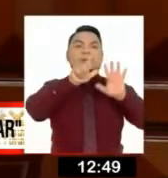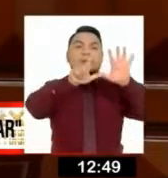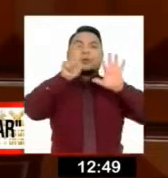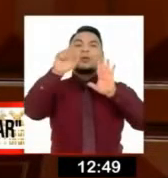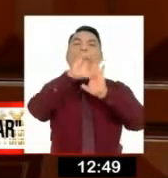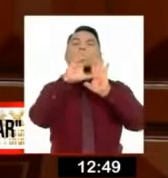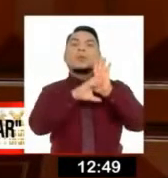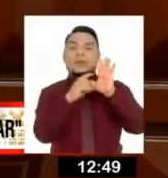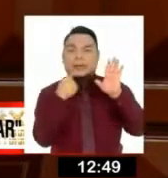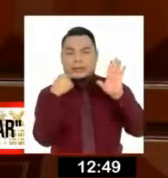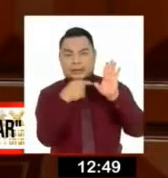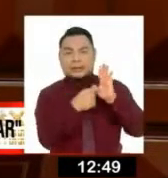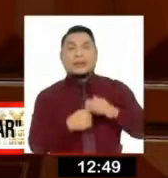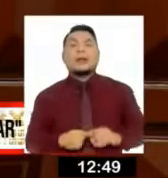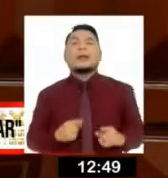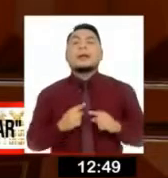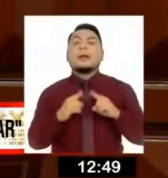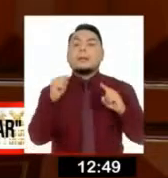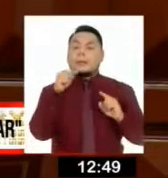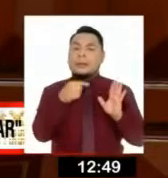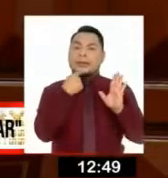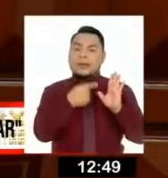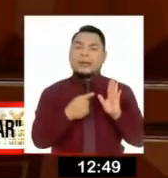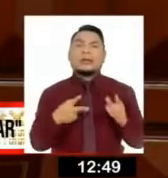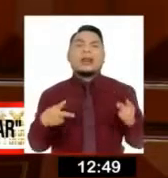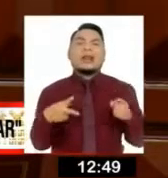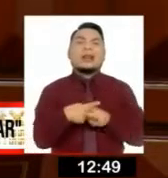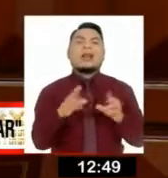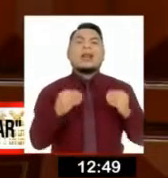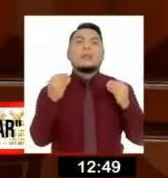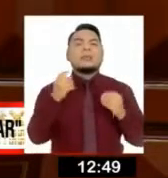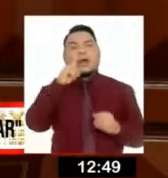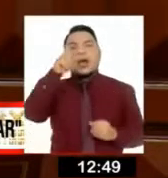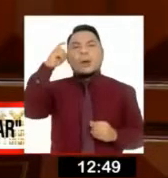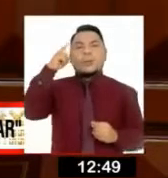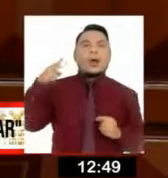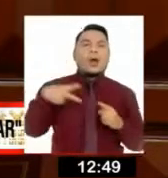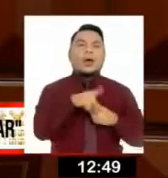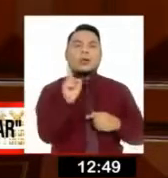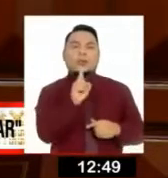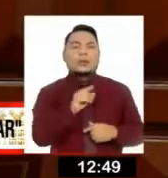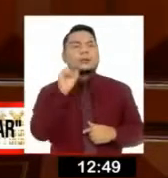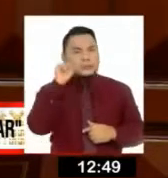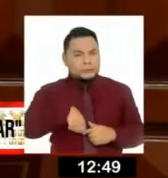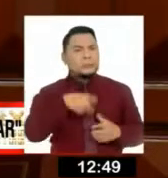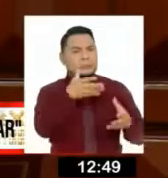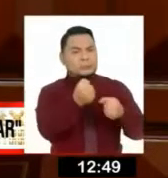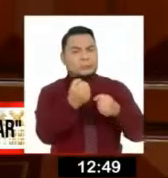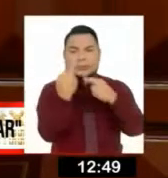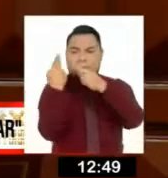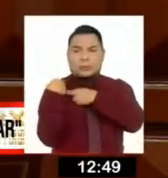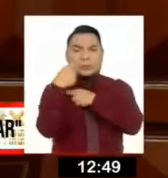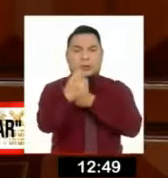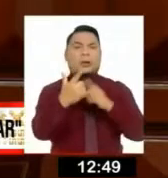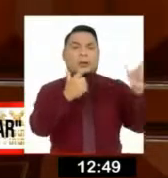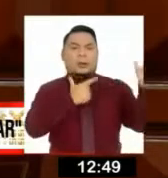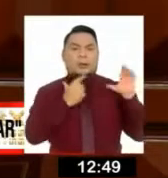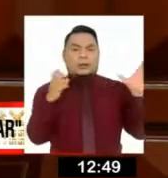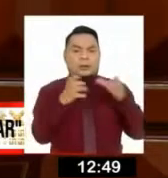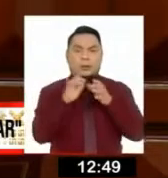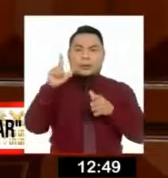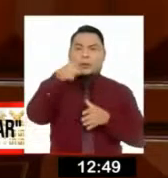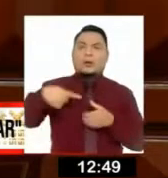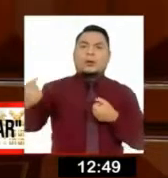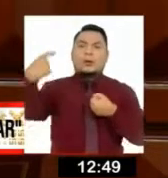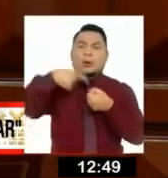de la Constitución, pero se ha restringido por razones políticas. Volveremos a encargar a las Fuerzas Armadas la